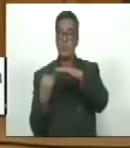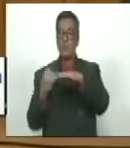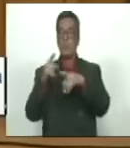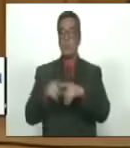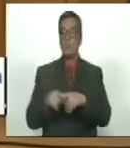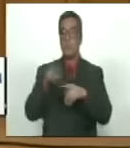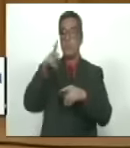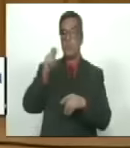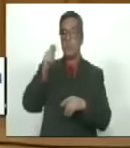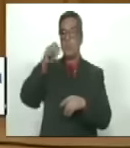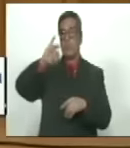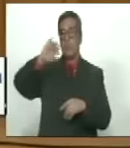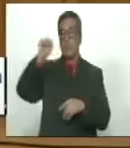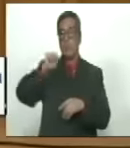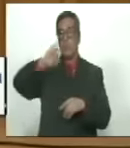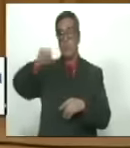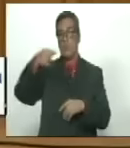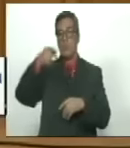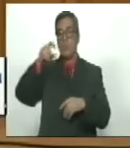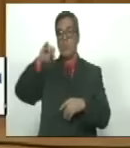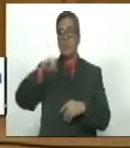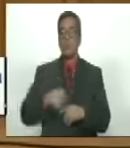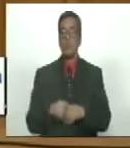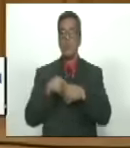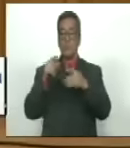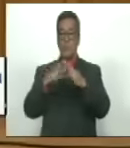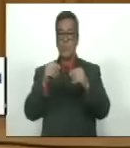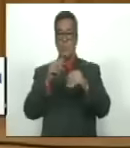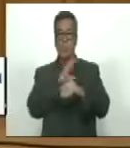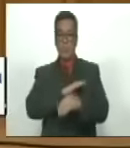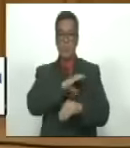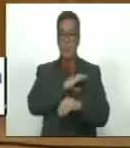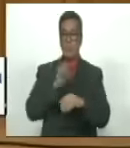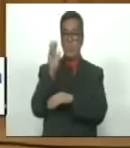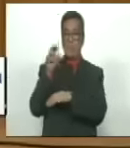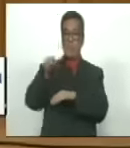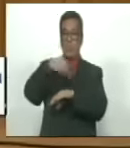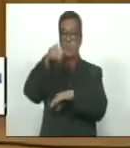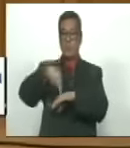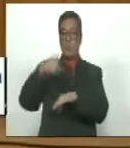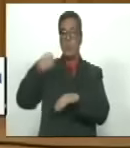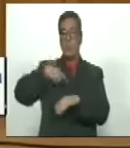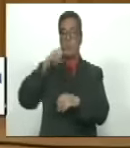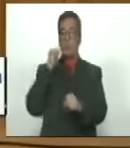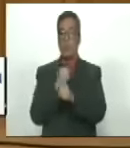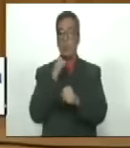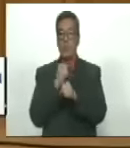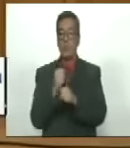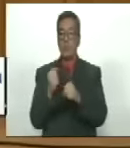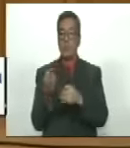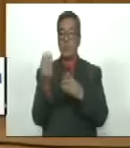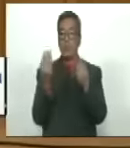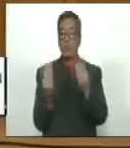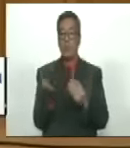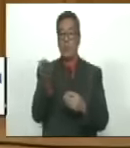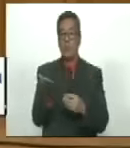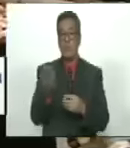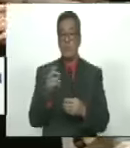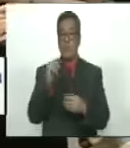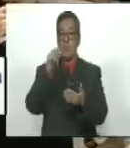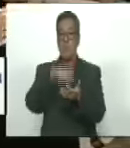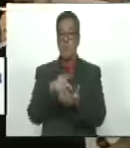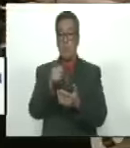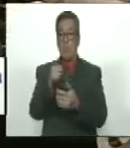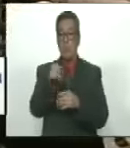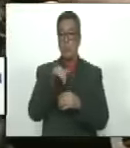por el TSJ, a la Comisión de Soberanía de la Asamblea Nacional, que ha tenido un trabajo bien importante y clave